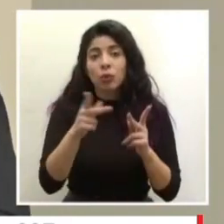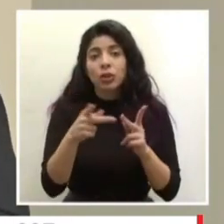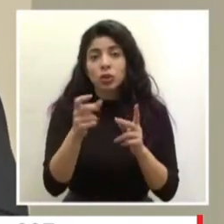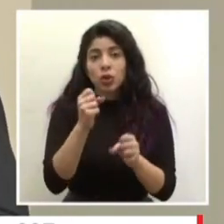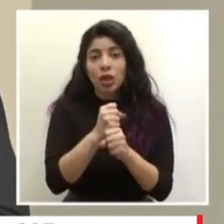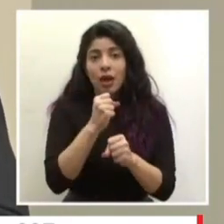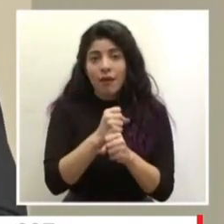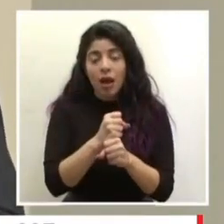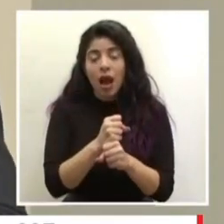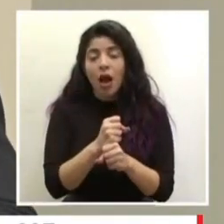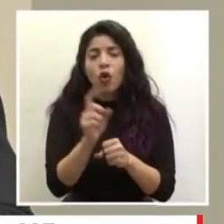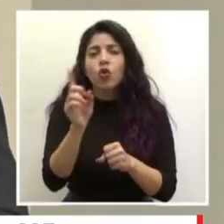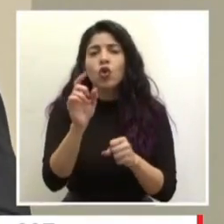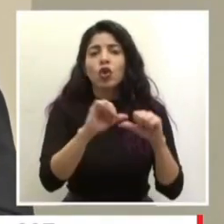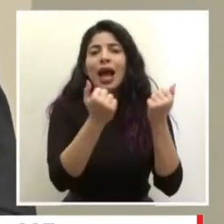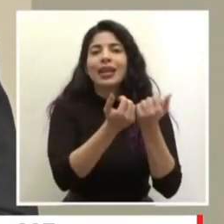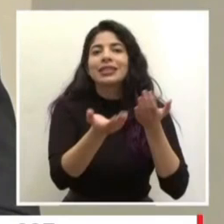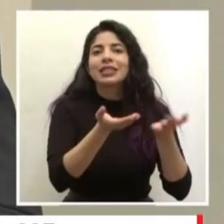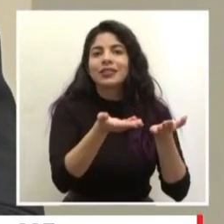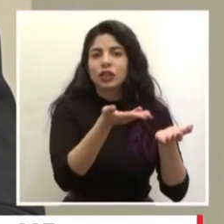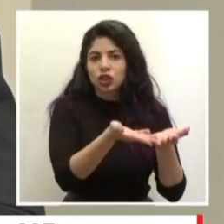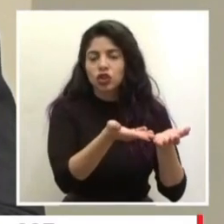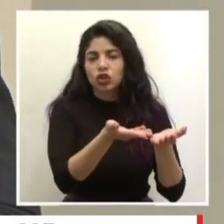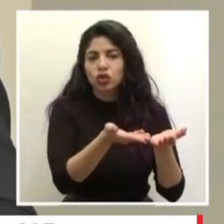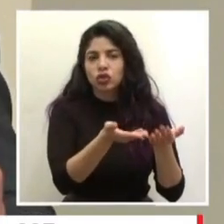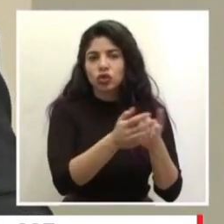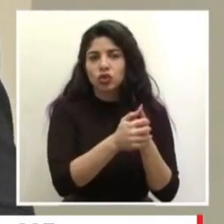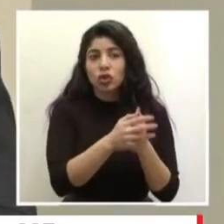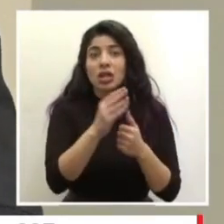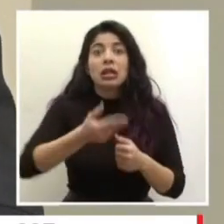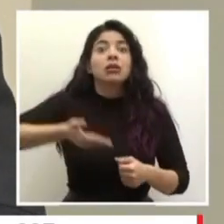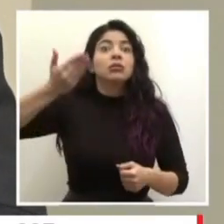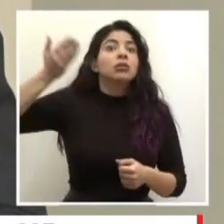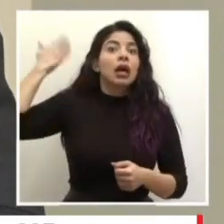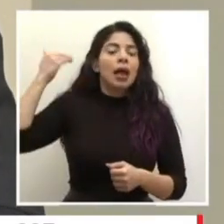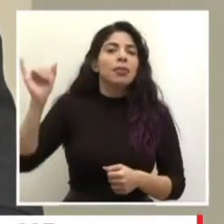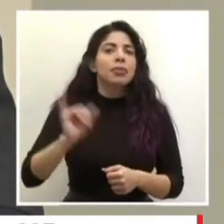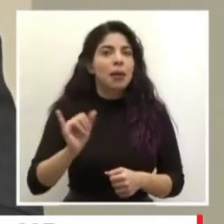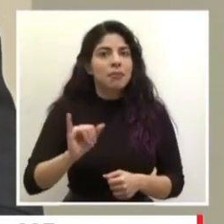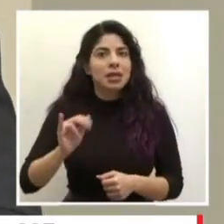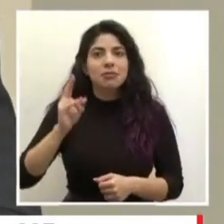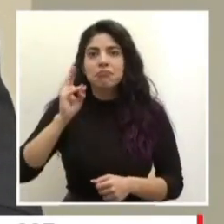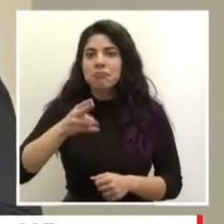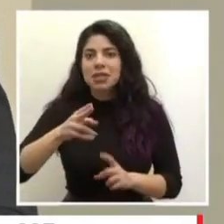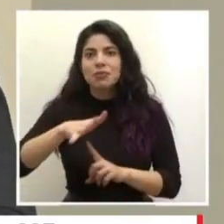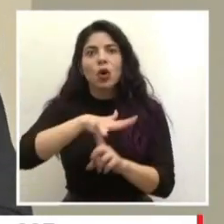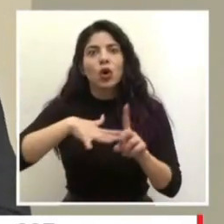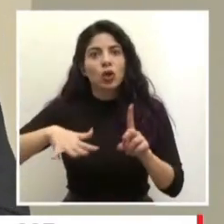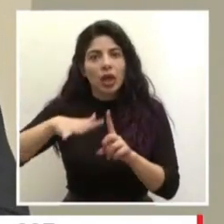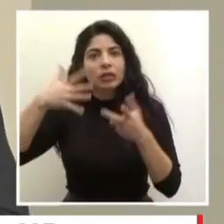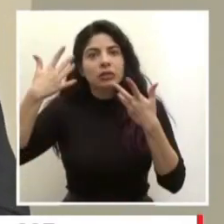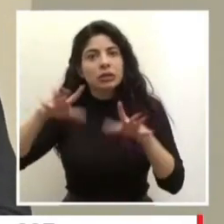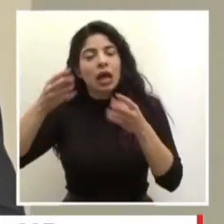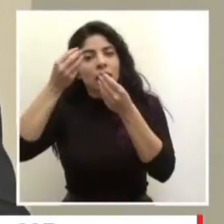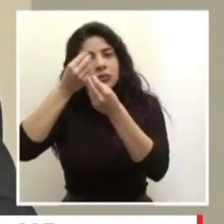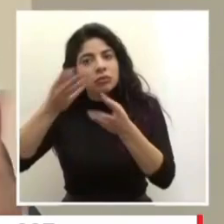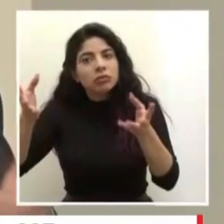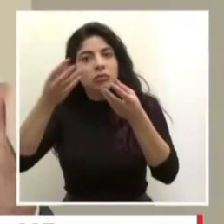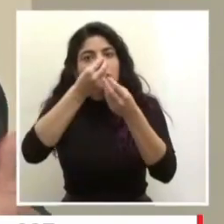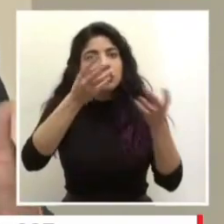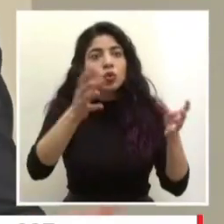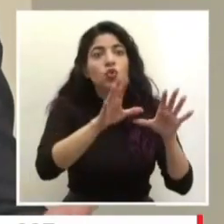de trabajo en el sector de servicios. Y tiempo atrás también, en este mismo contexto, se han anunciado sectores que